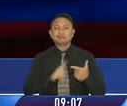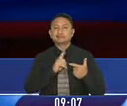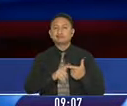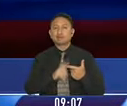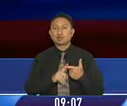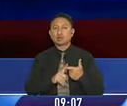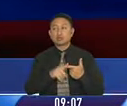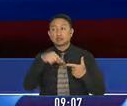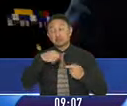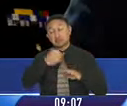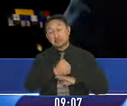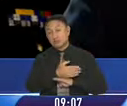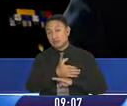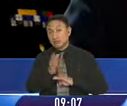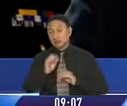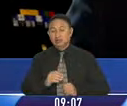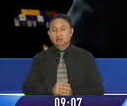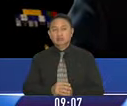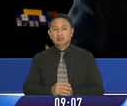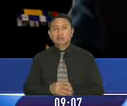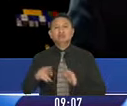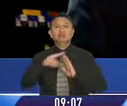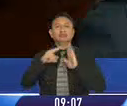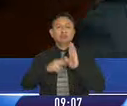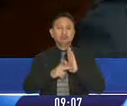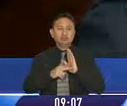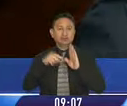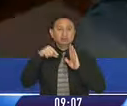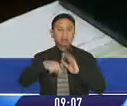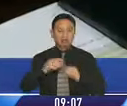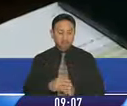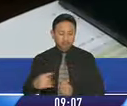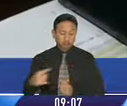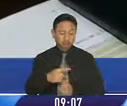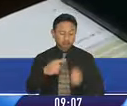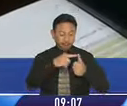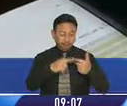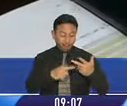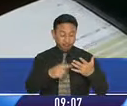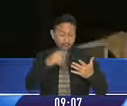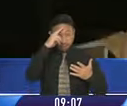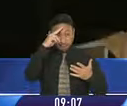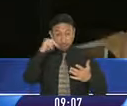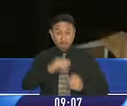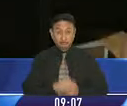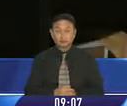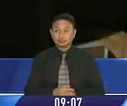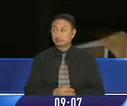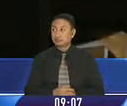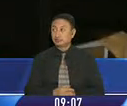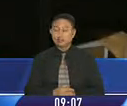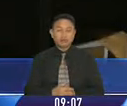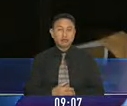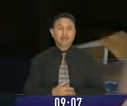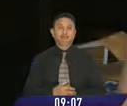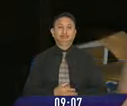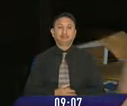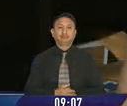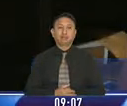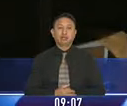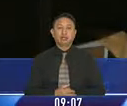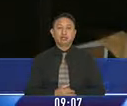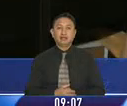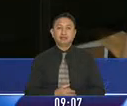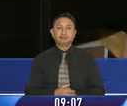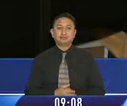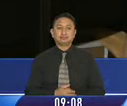característica que se podría recoger es que la normativa no sea tan compleja y extensa. Entonces, de alguna manera, sí ponemos a